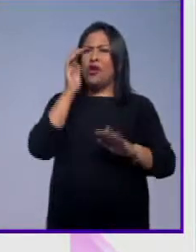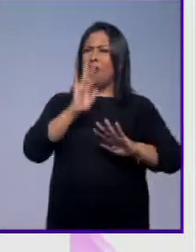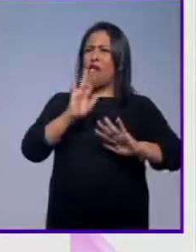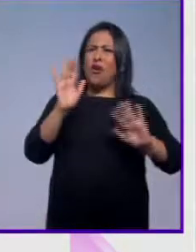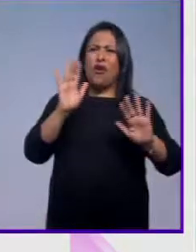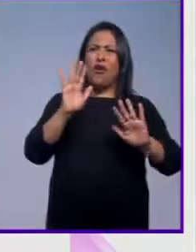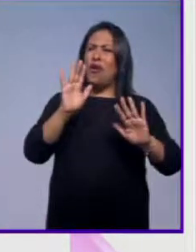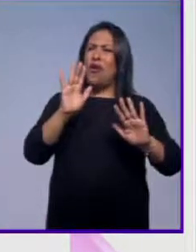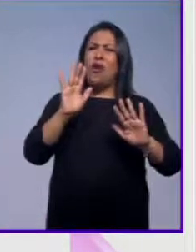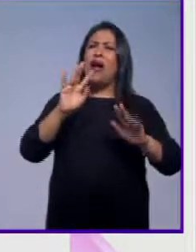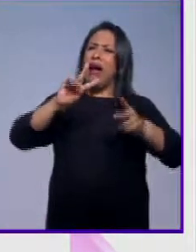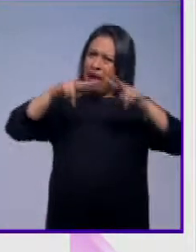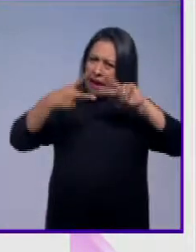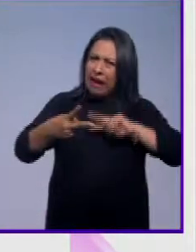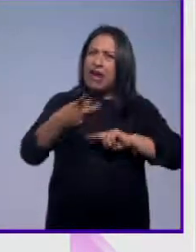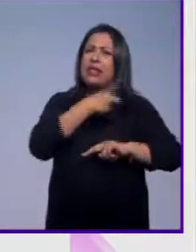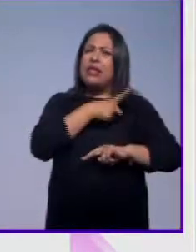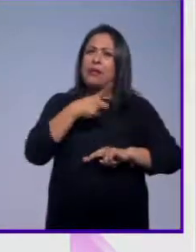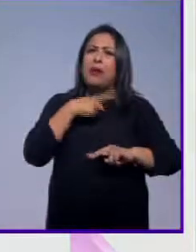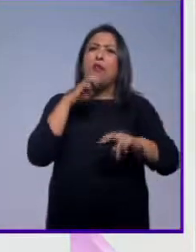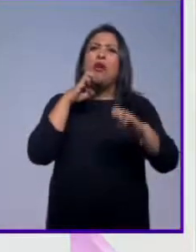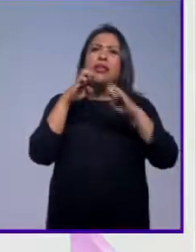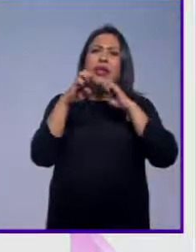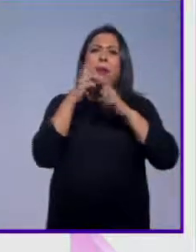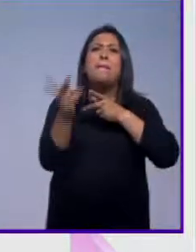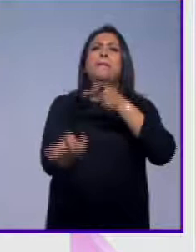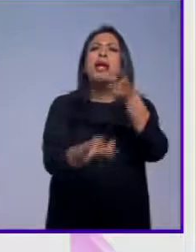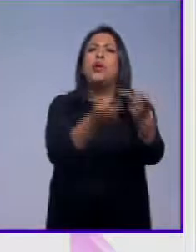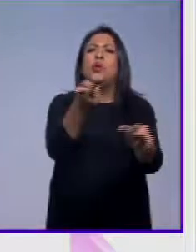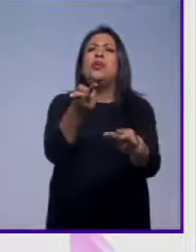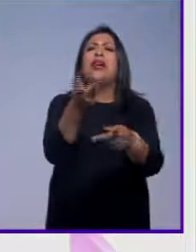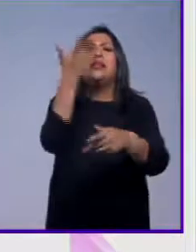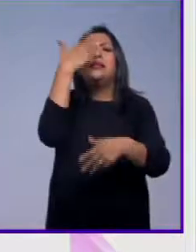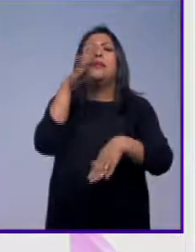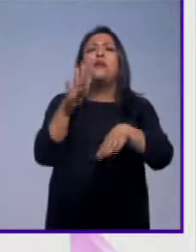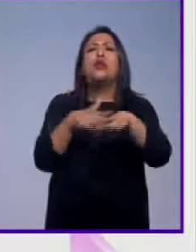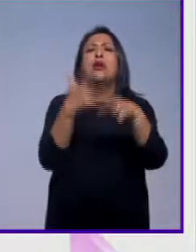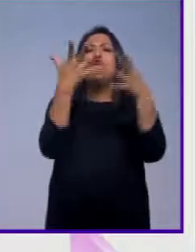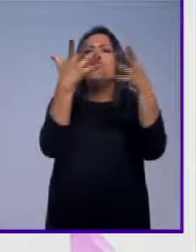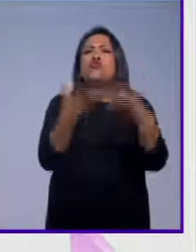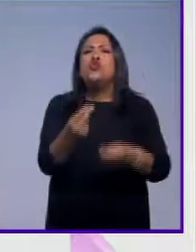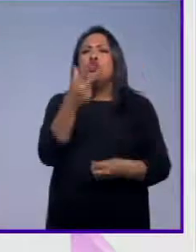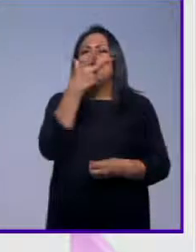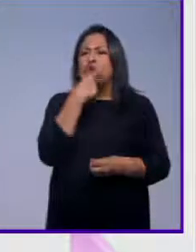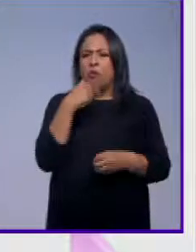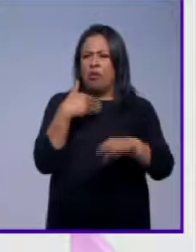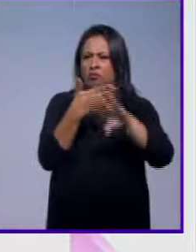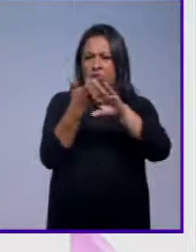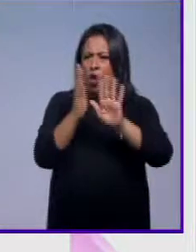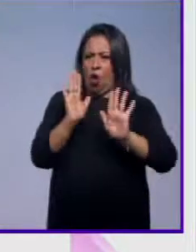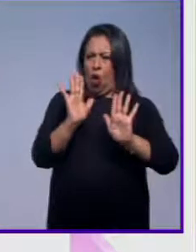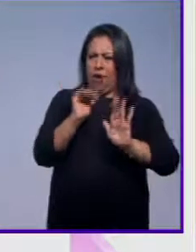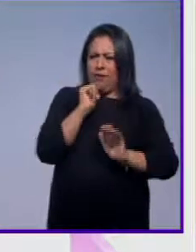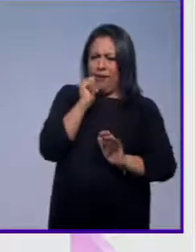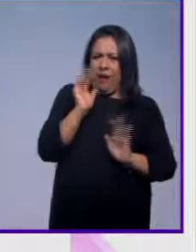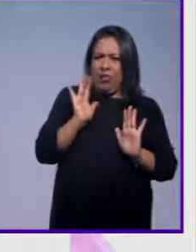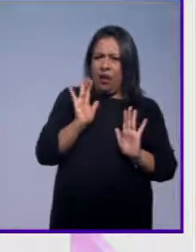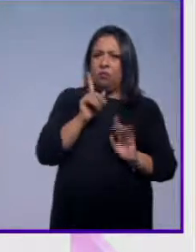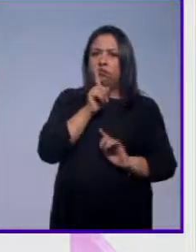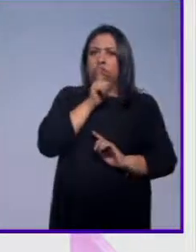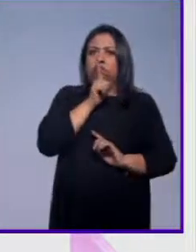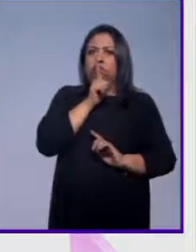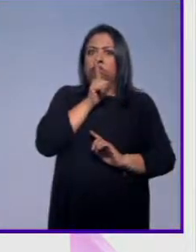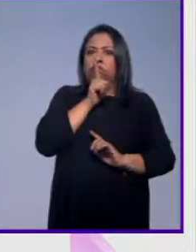tenemos que entrevistar los porque tenemos que saber por qué tantos millones de hombres que no ejercen violencia están